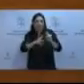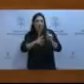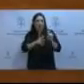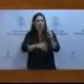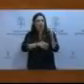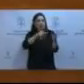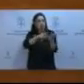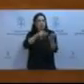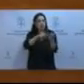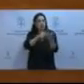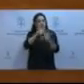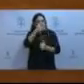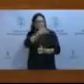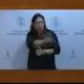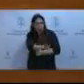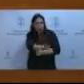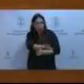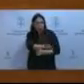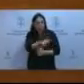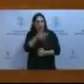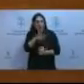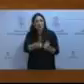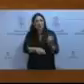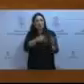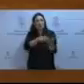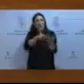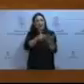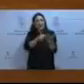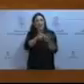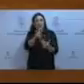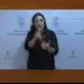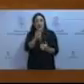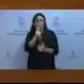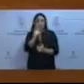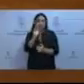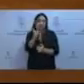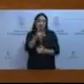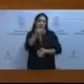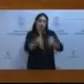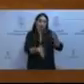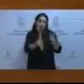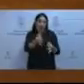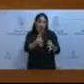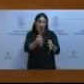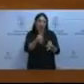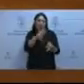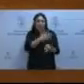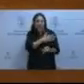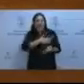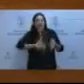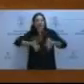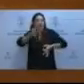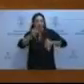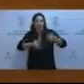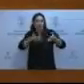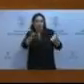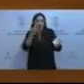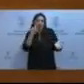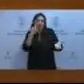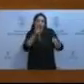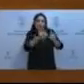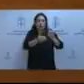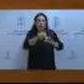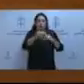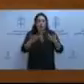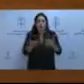vía administrativa, se ha visto obligada a reclamar sus derechos en los tribunales, a poner el asunto en manos de la justicia.